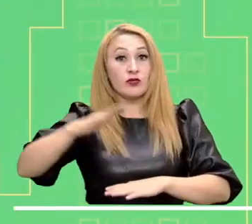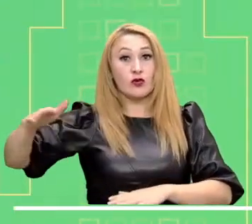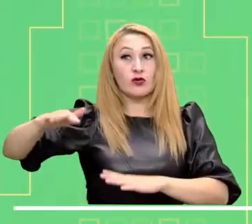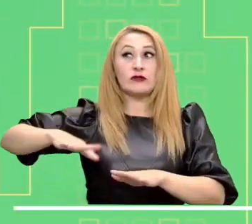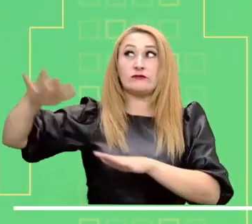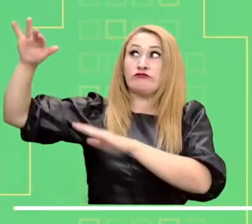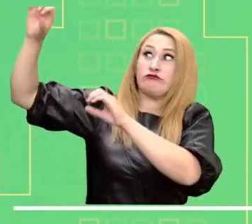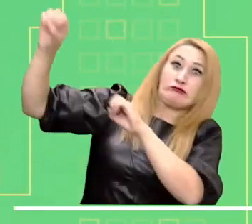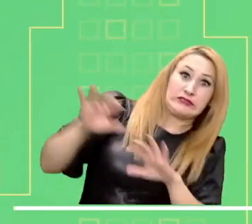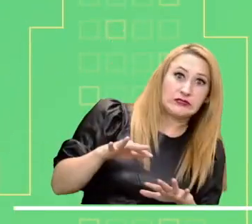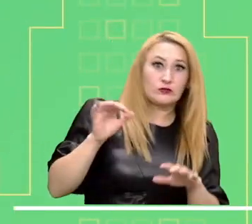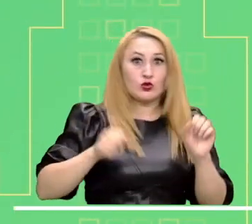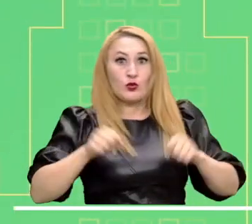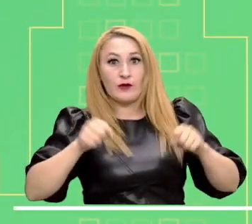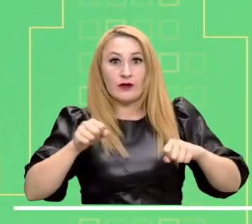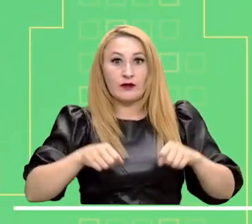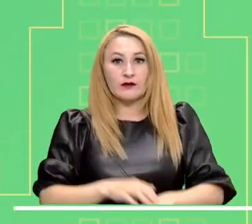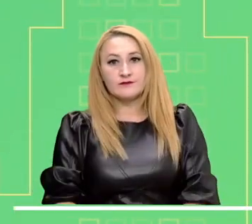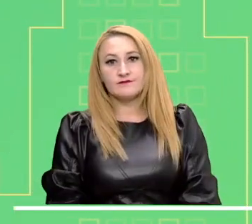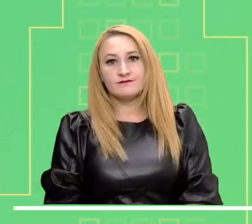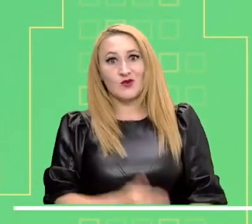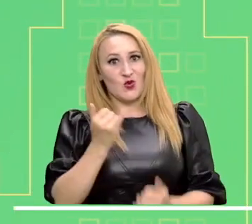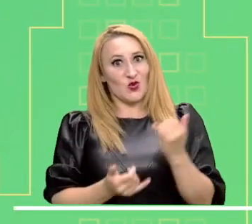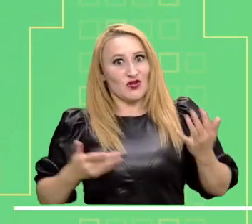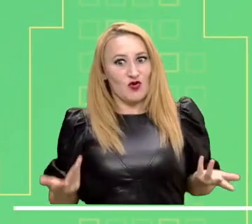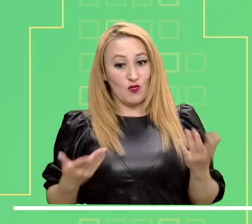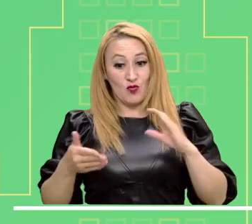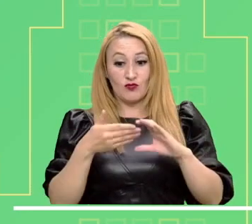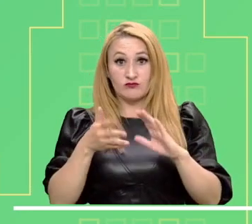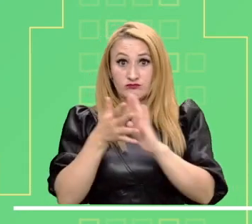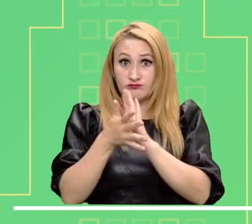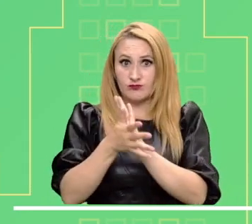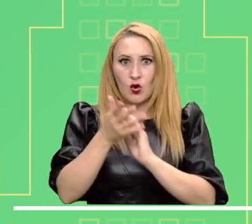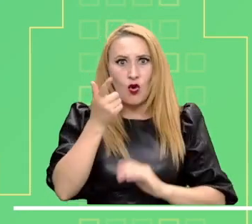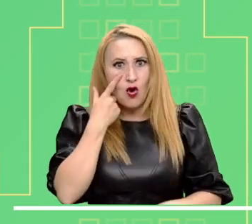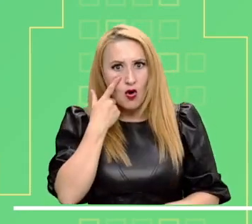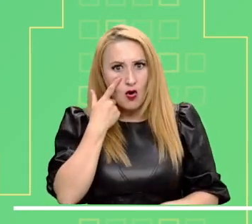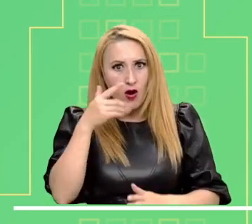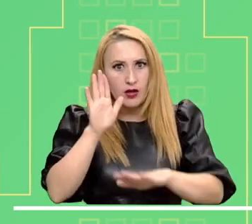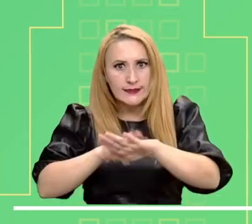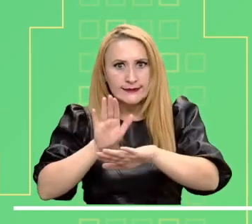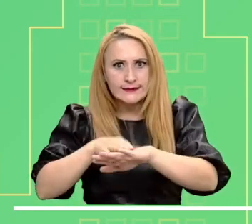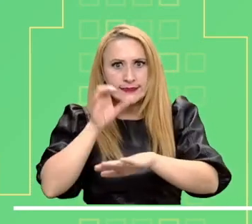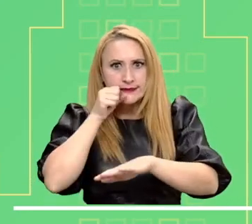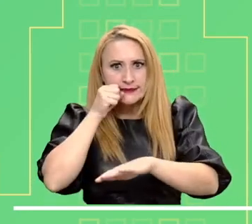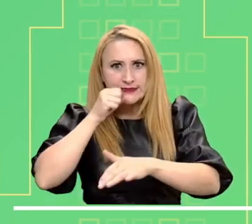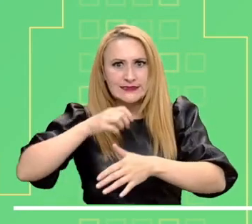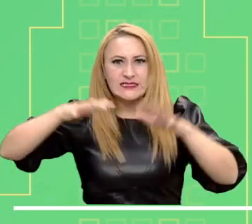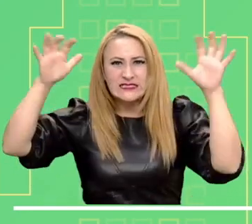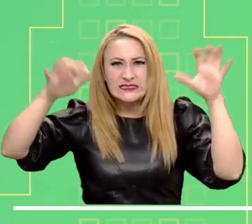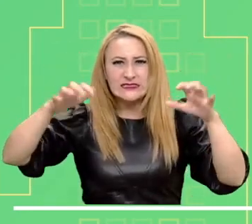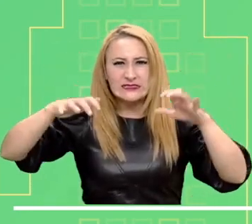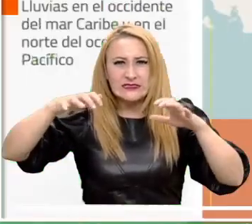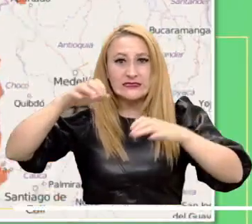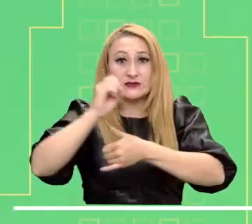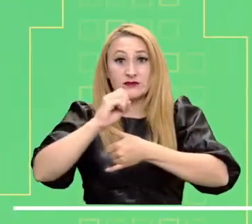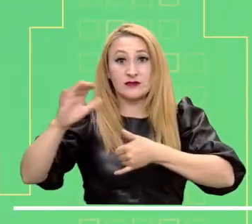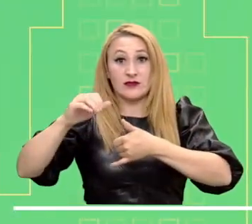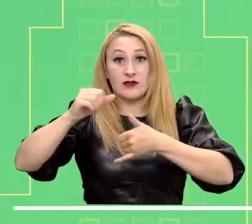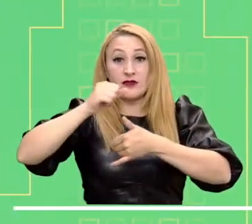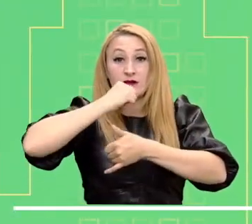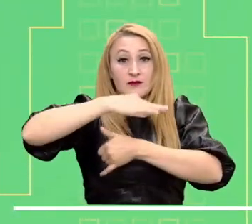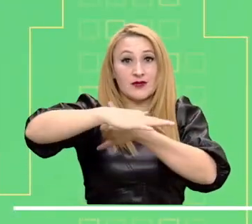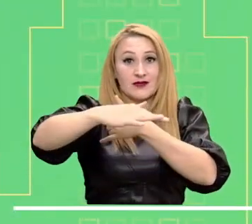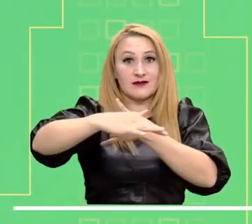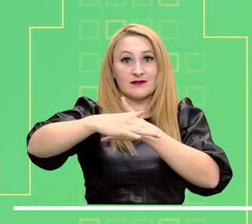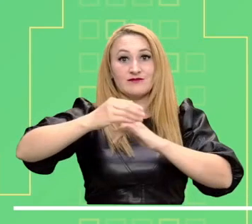Alerta roja en Tolima, Santander, Putumayo, norte de Santander, Meta, Cundinamarca, Chocó y Antioquia por posibles deslizamientos.